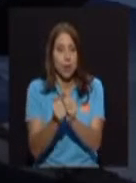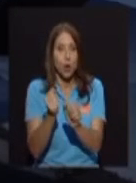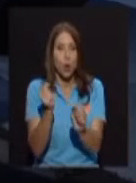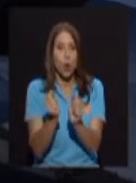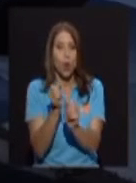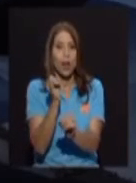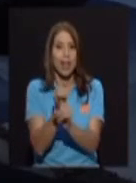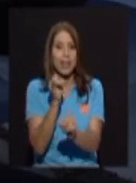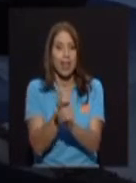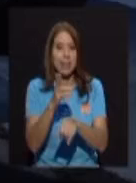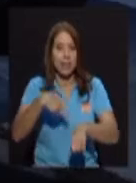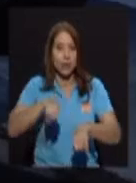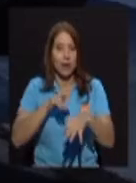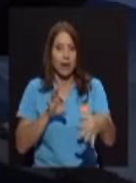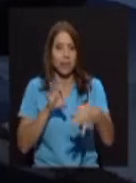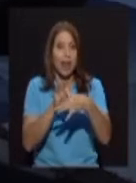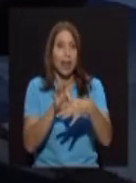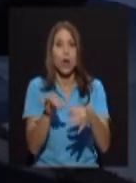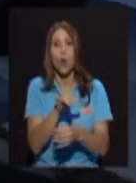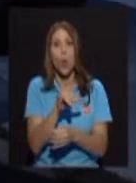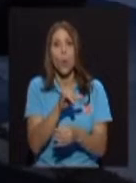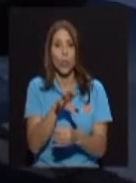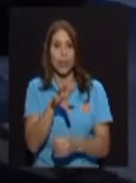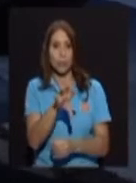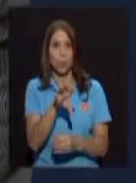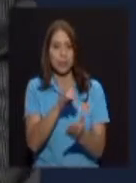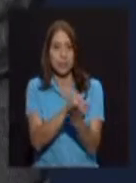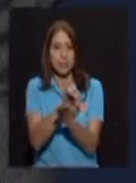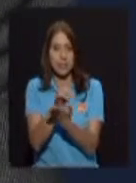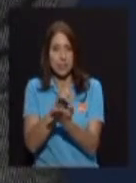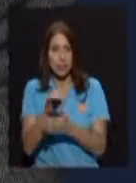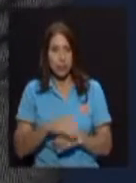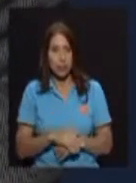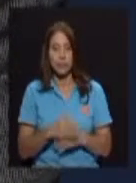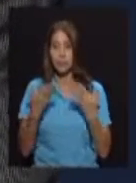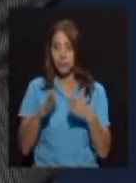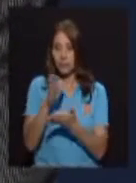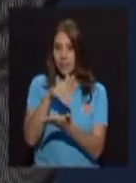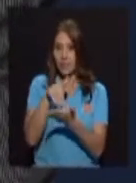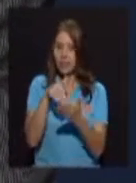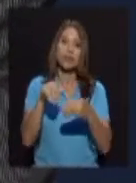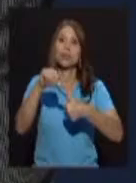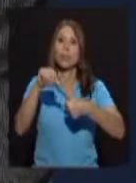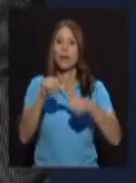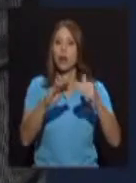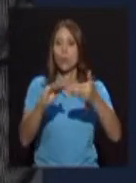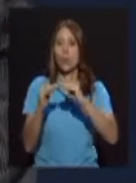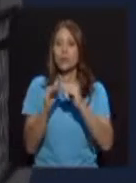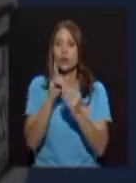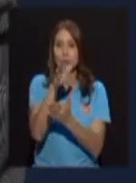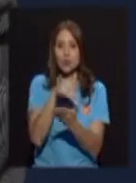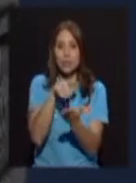entidad nacional relacionada, como de las propias investigaciones, si le parece. Bueno, el Centro Centroamericano de Población es un centro de investigaciones de